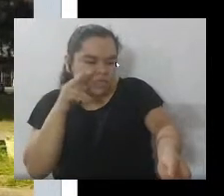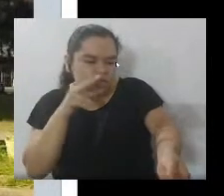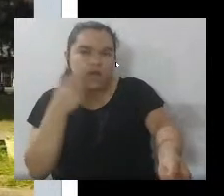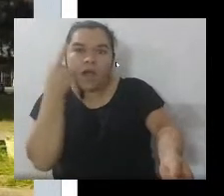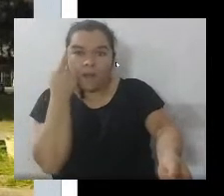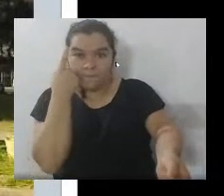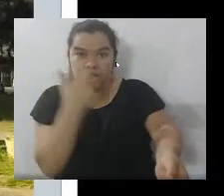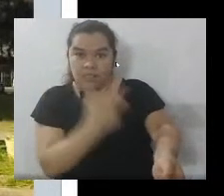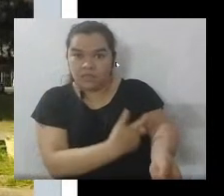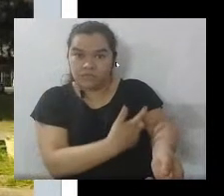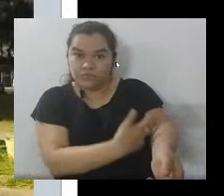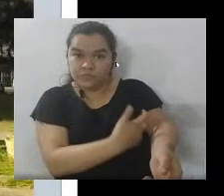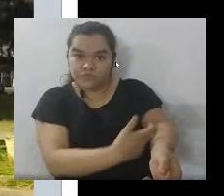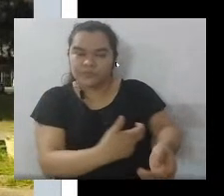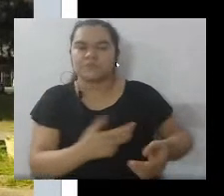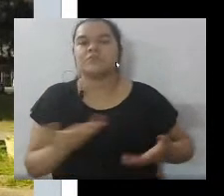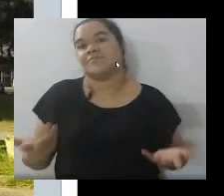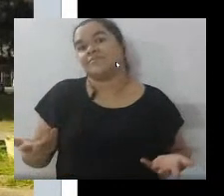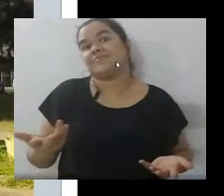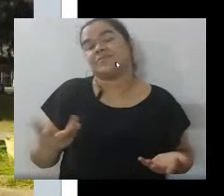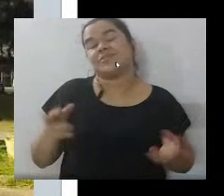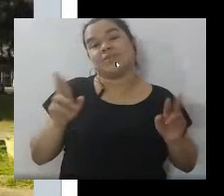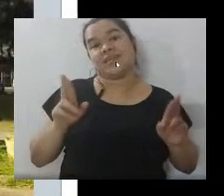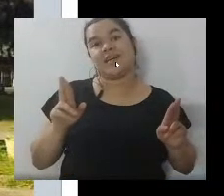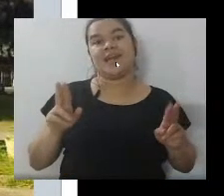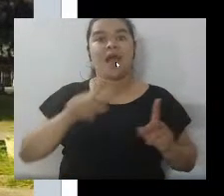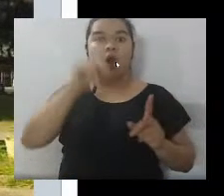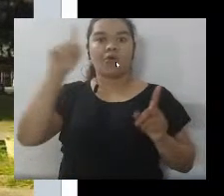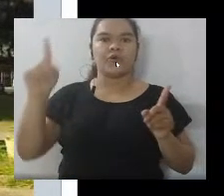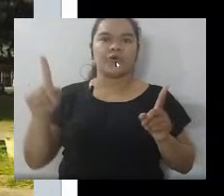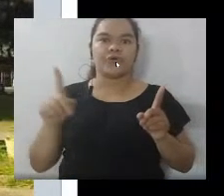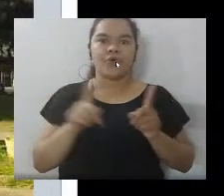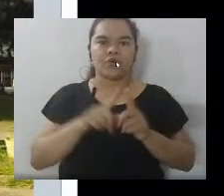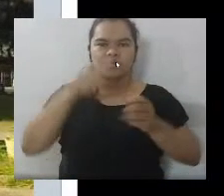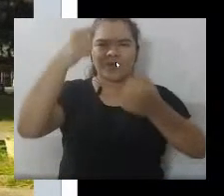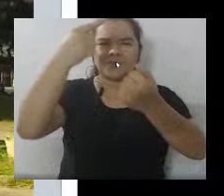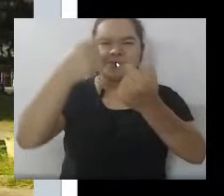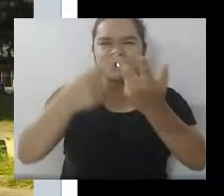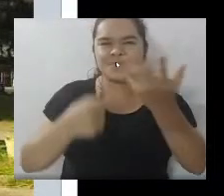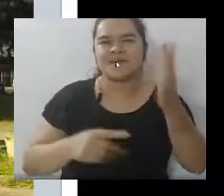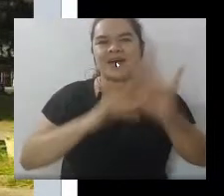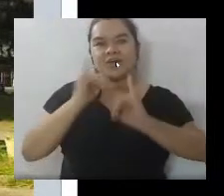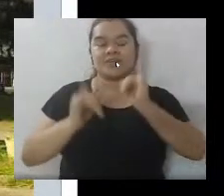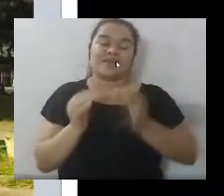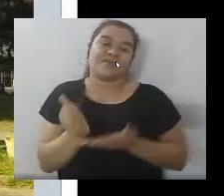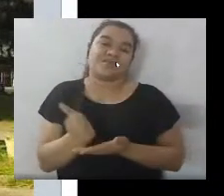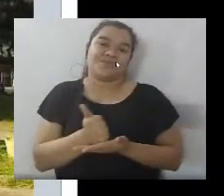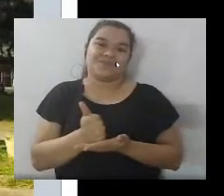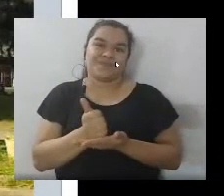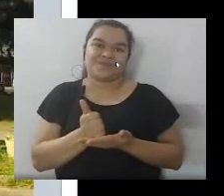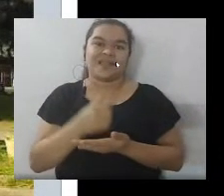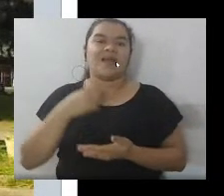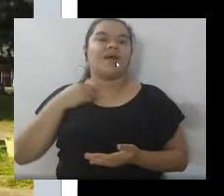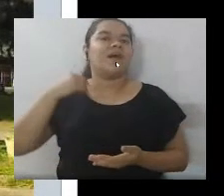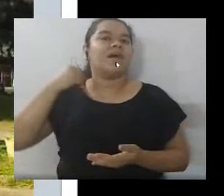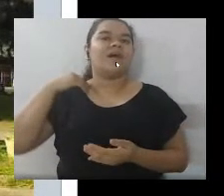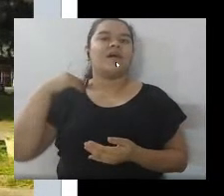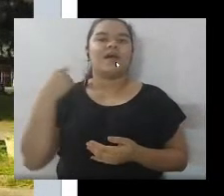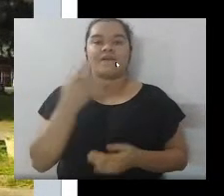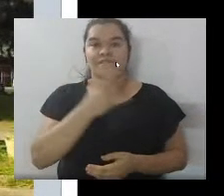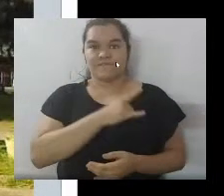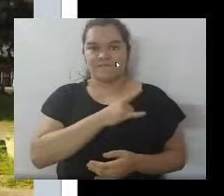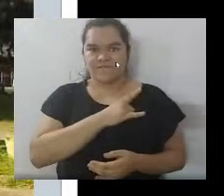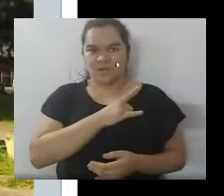espero que tengan un pantallazo y los esperamos en la facultad para el inicio de